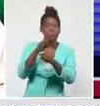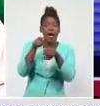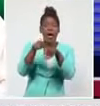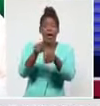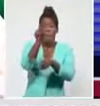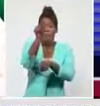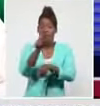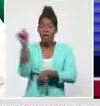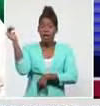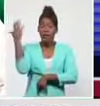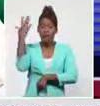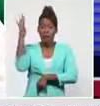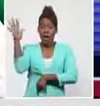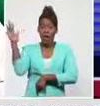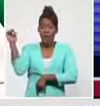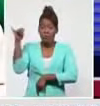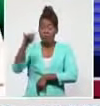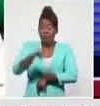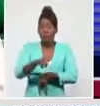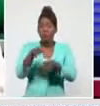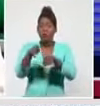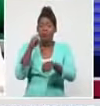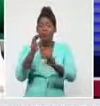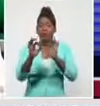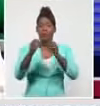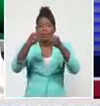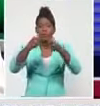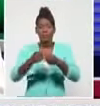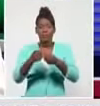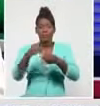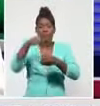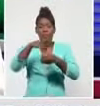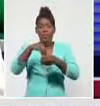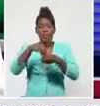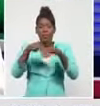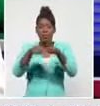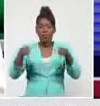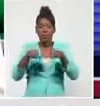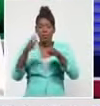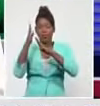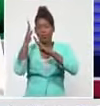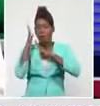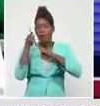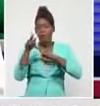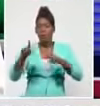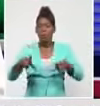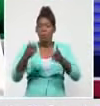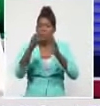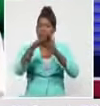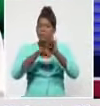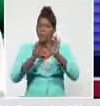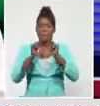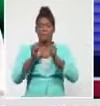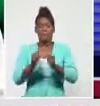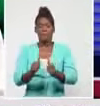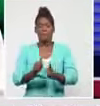por el orden, que se cumpla un grupo de aspectos. Los riesgos siempre